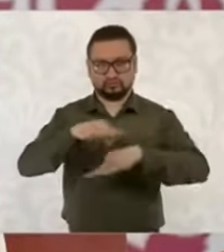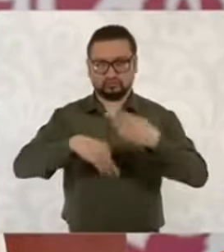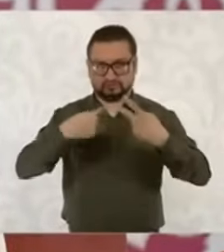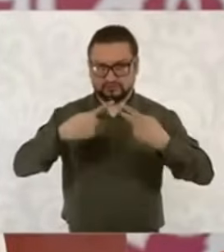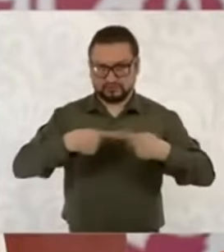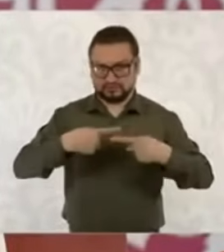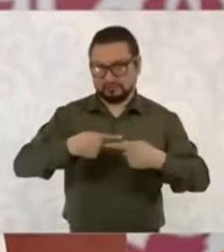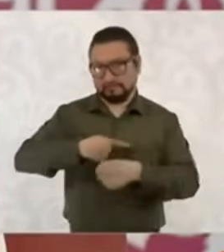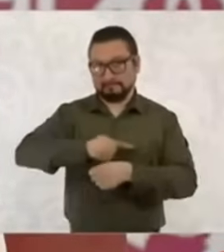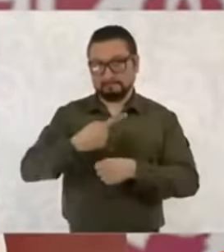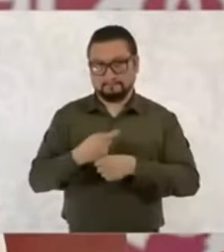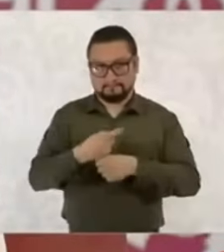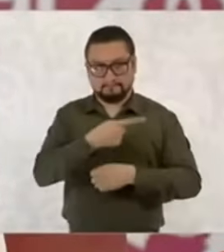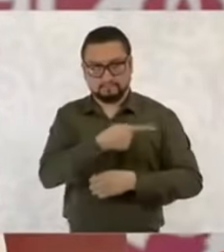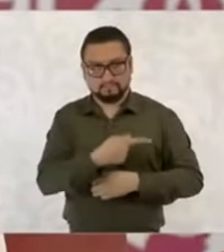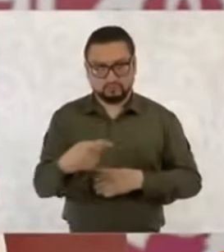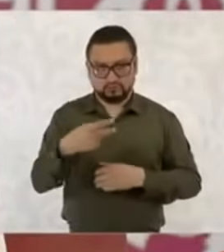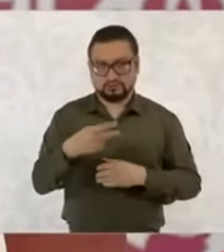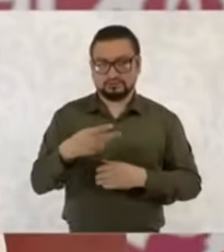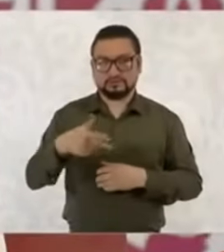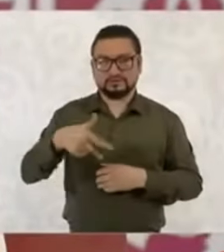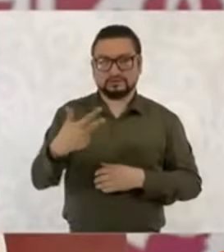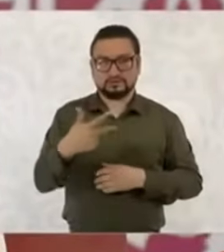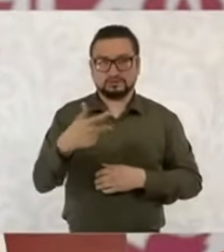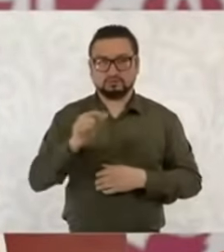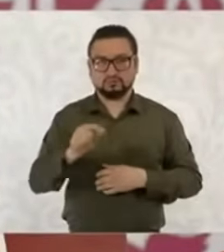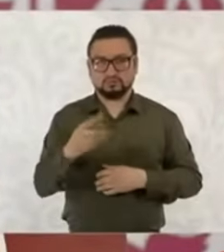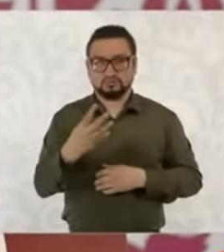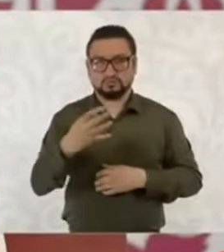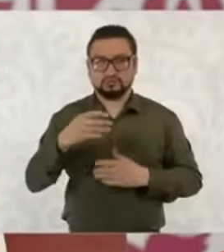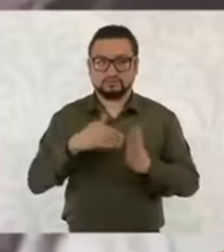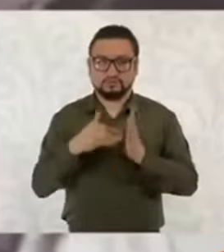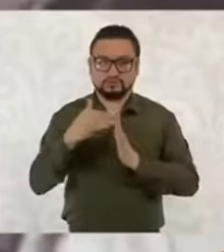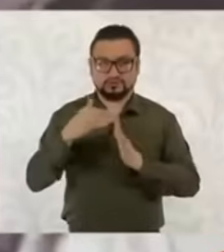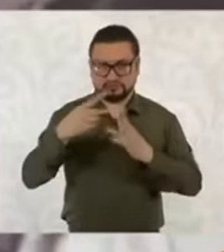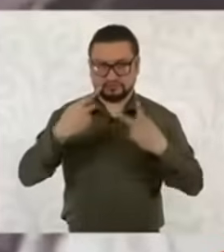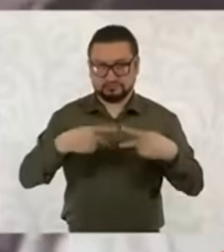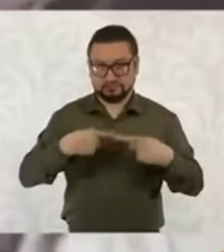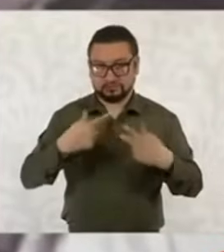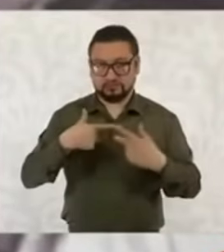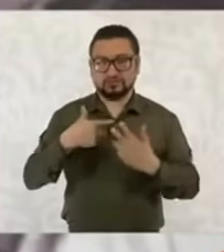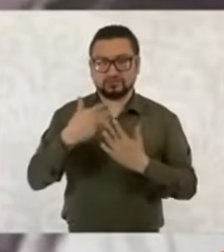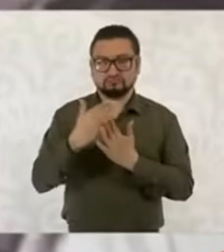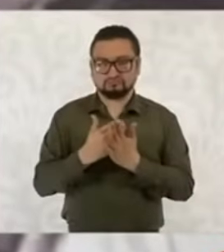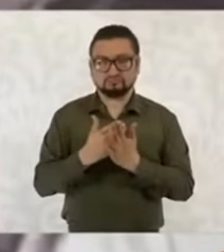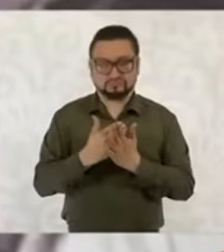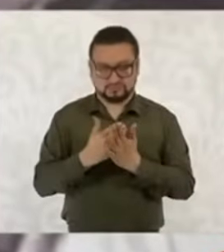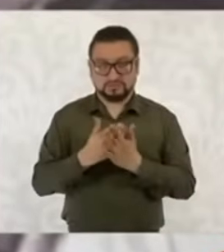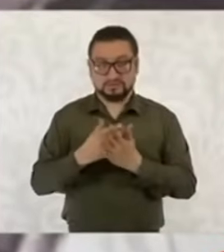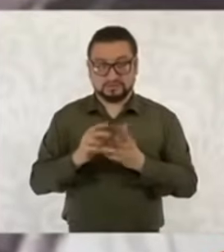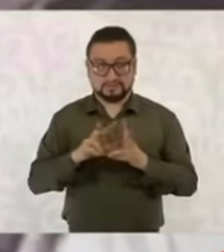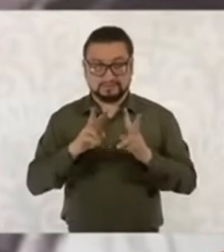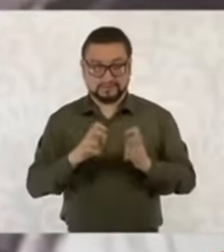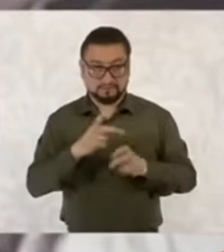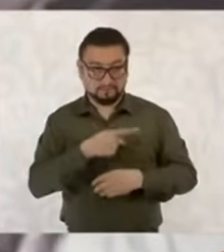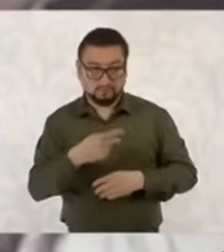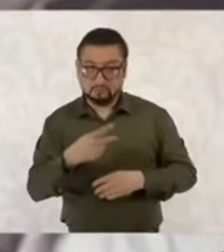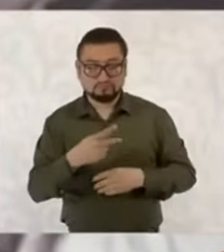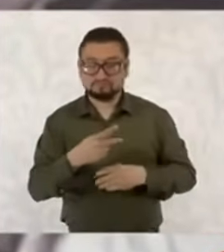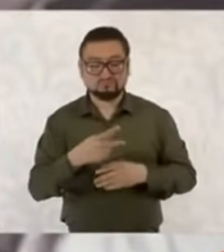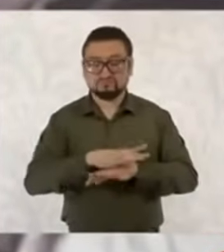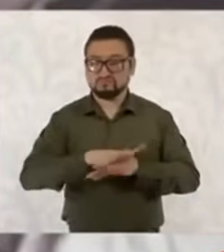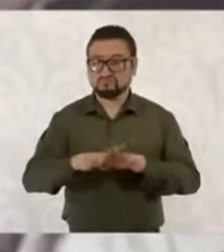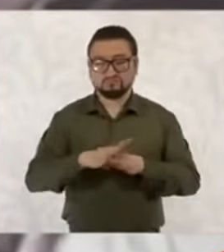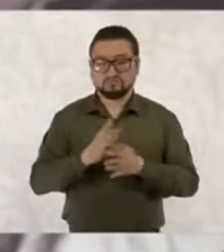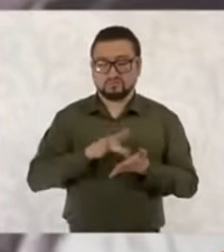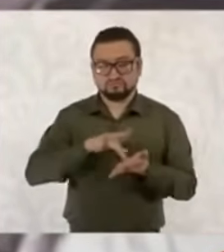pobres, hay una reducción de 13.4 millones de personas que han salido del umbral de pobreza, y esta estrategia es